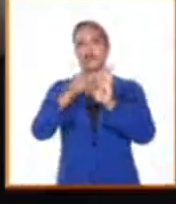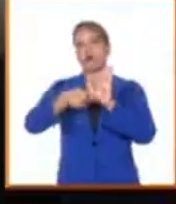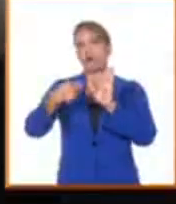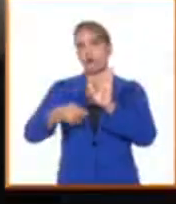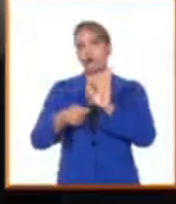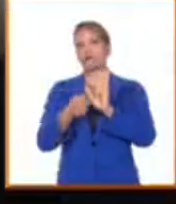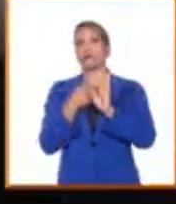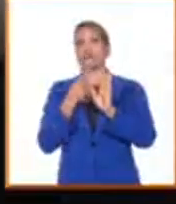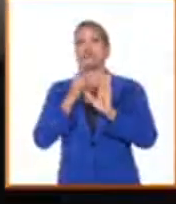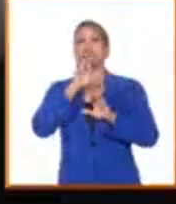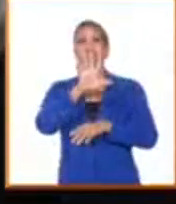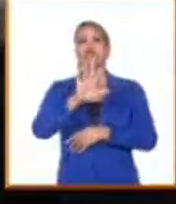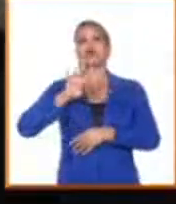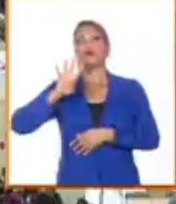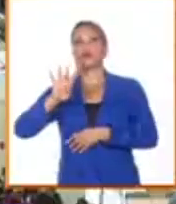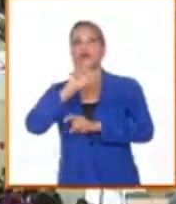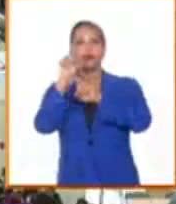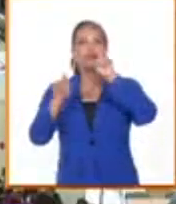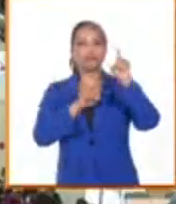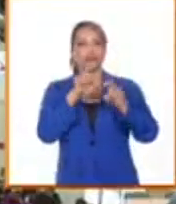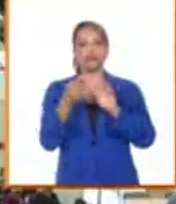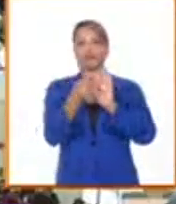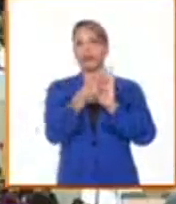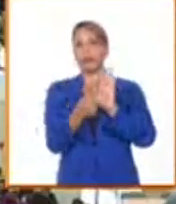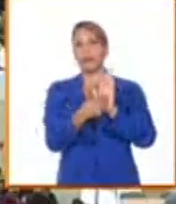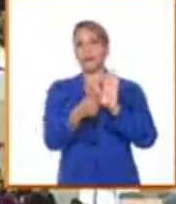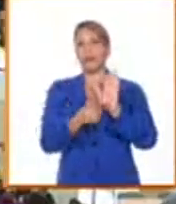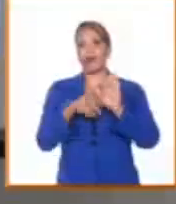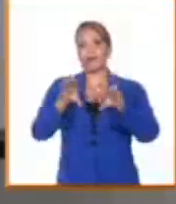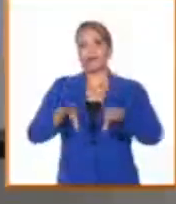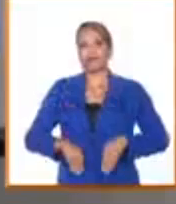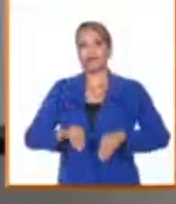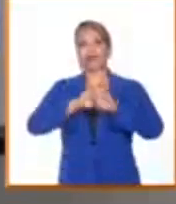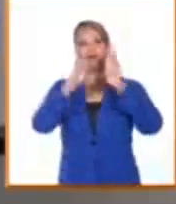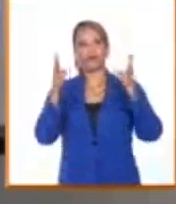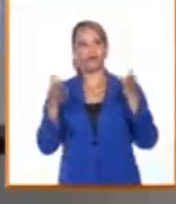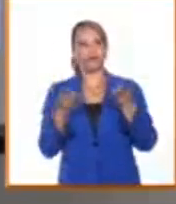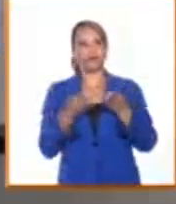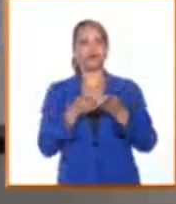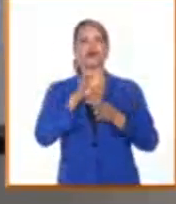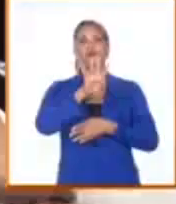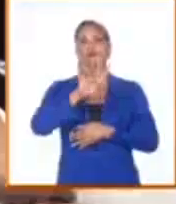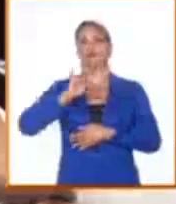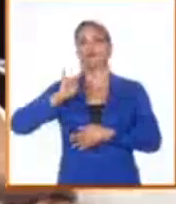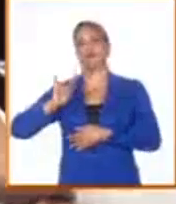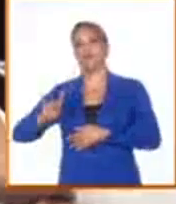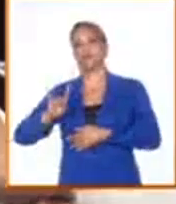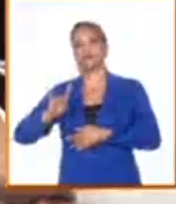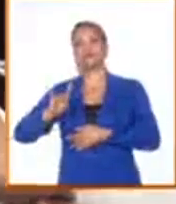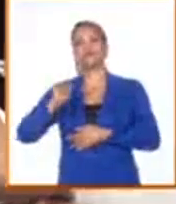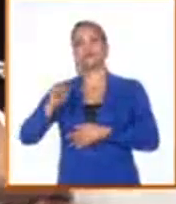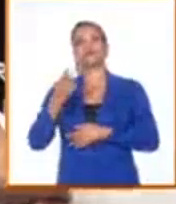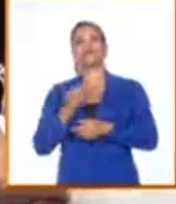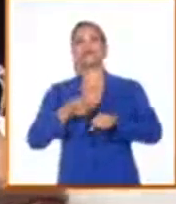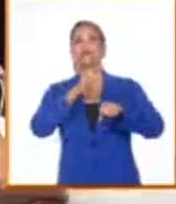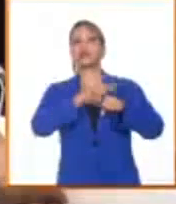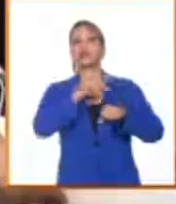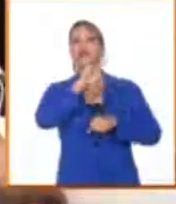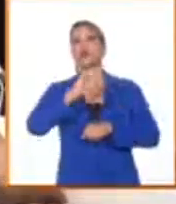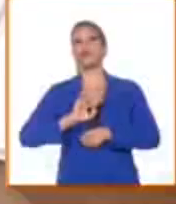emitieron 54 opiniones, de las cuales se aceptaron total o parcialmente 49, que representan un